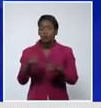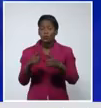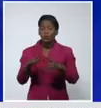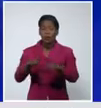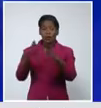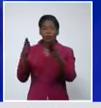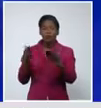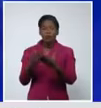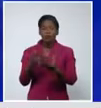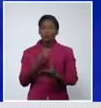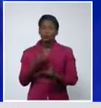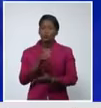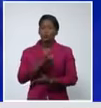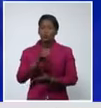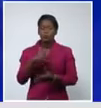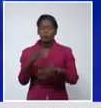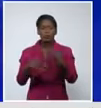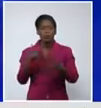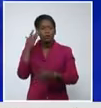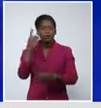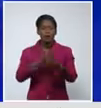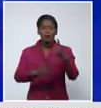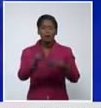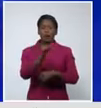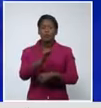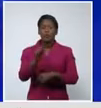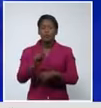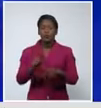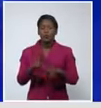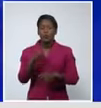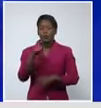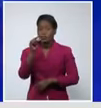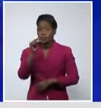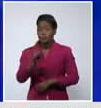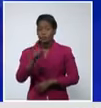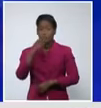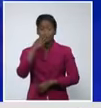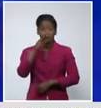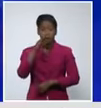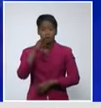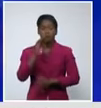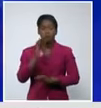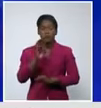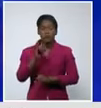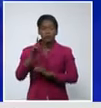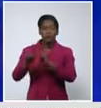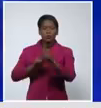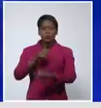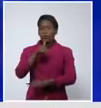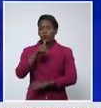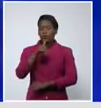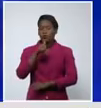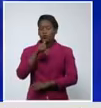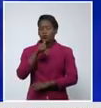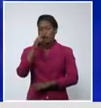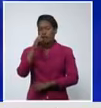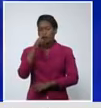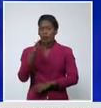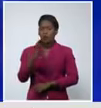no está exenta. Ya usted escuchó esta pregunta que le comentaba hace algunos minutos. Una señora de más de 80